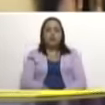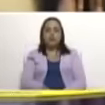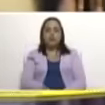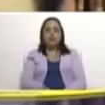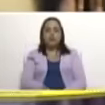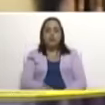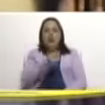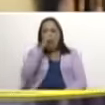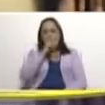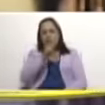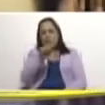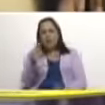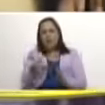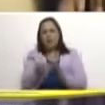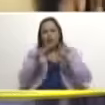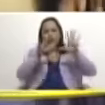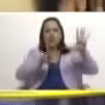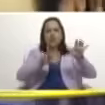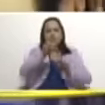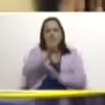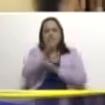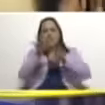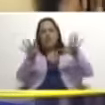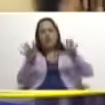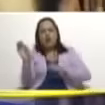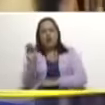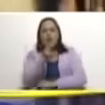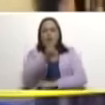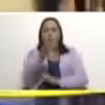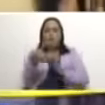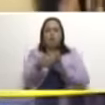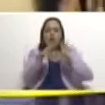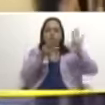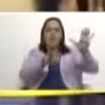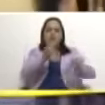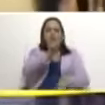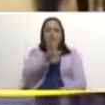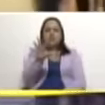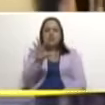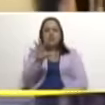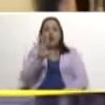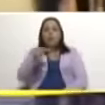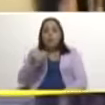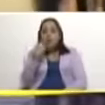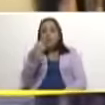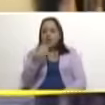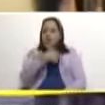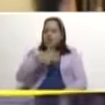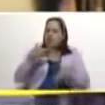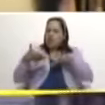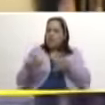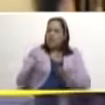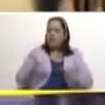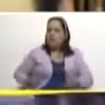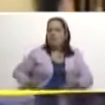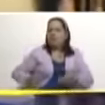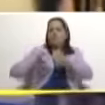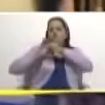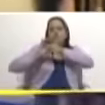de 1819, de 1825, podrá decir, nacimos como una potencia americana.